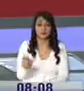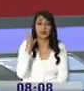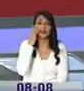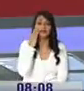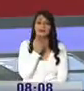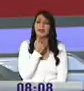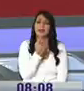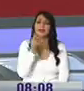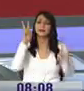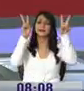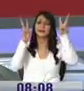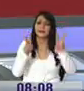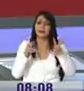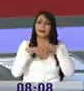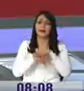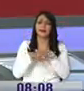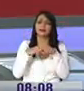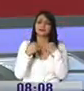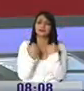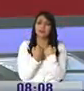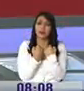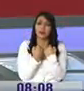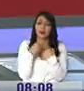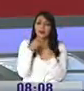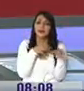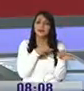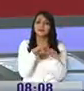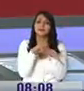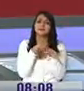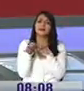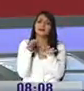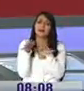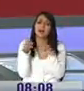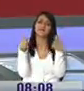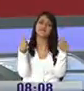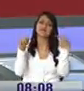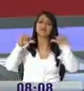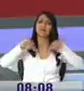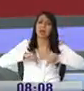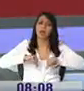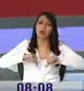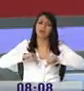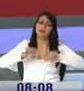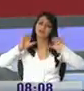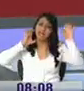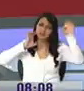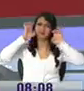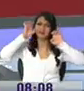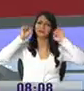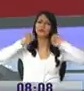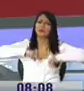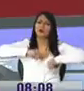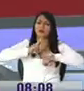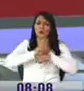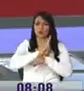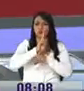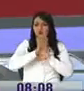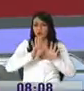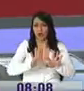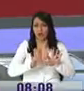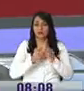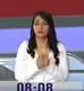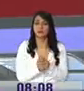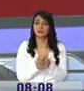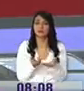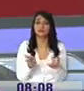redes sociales él nos explica didácticamente los pro y en contra de este fenómeno señala también el uso que se